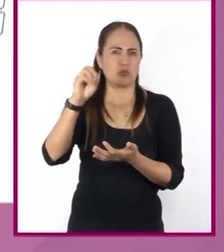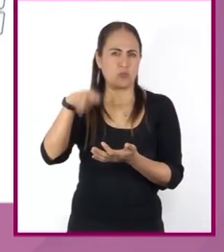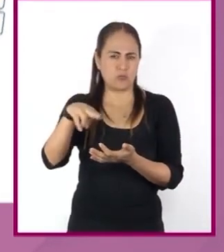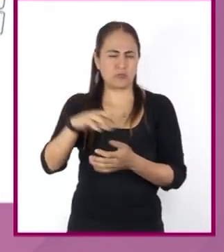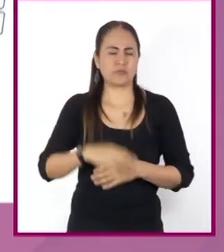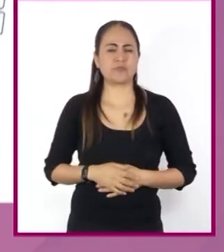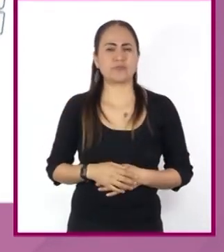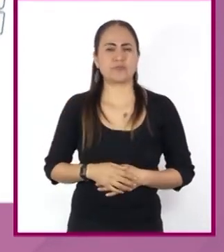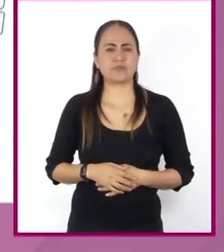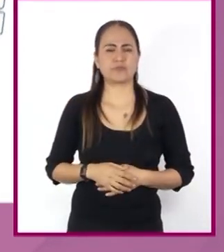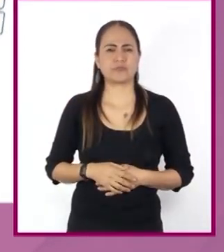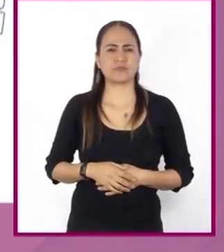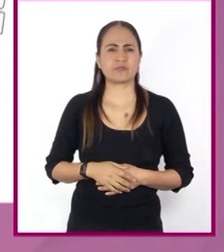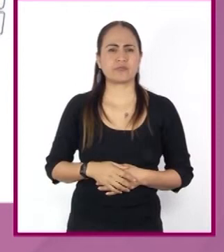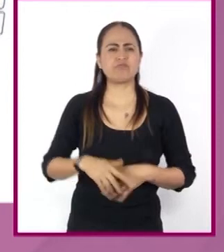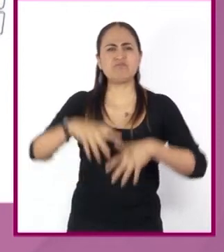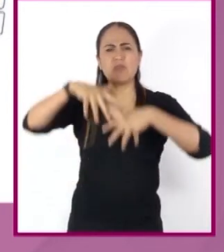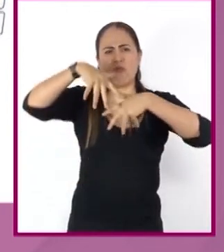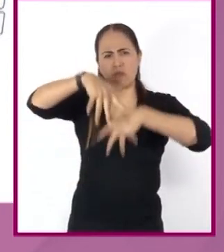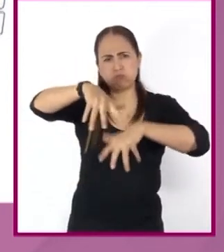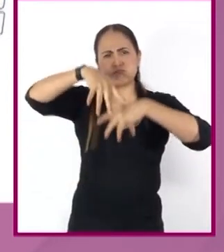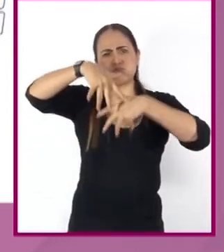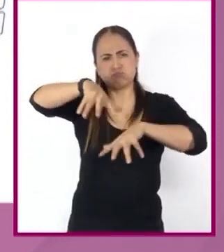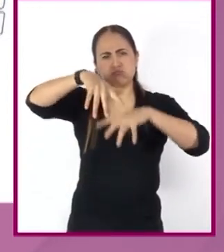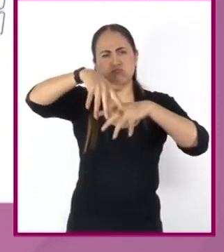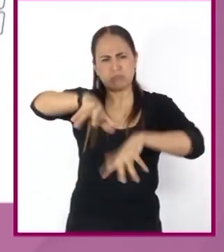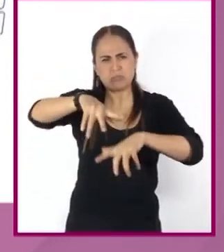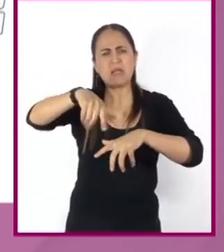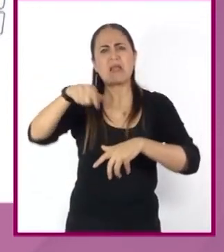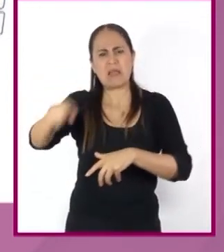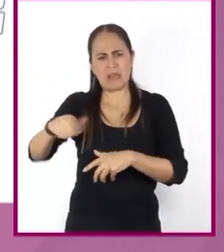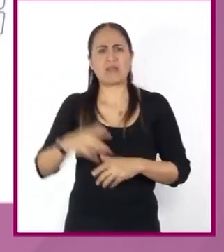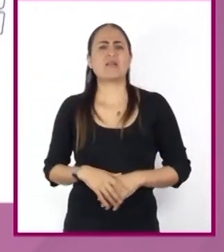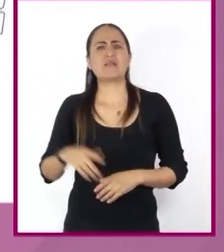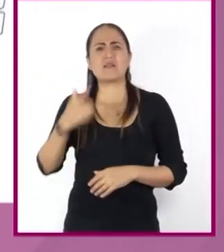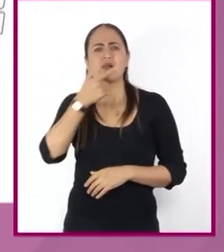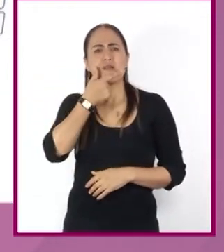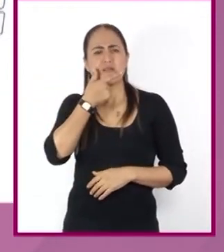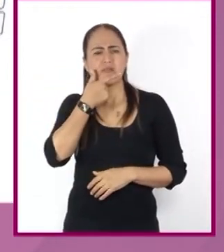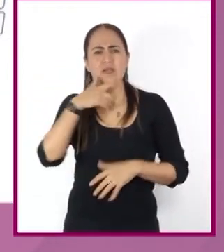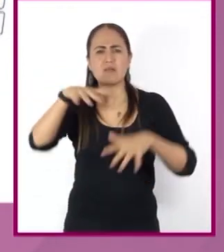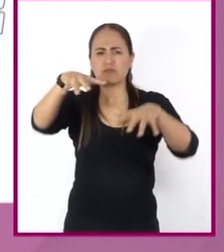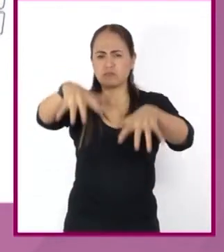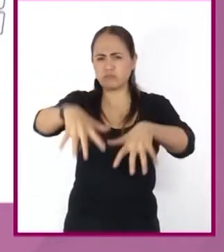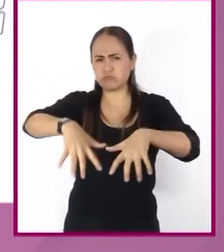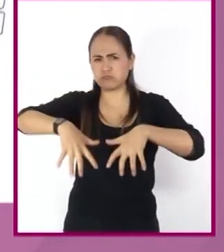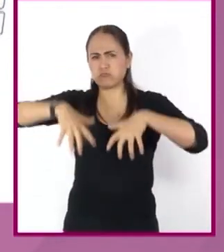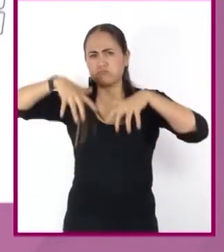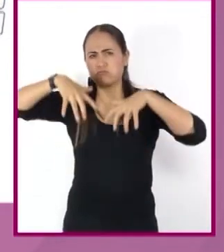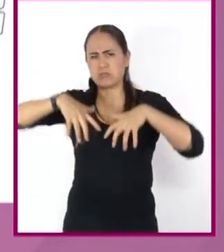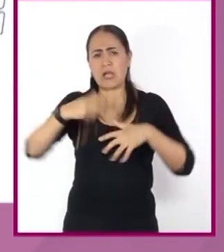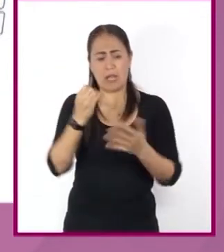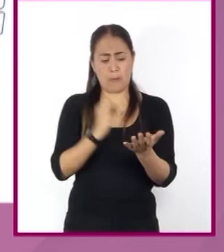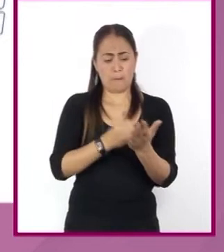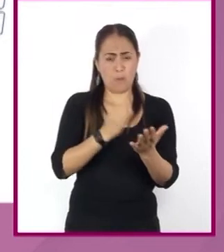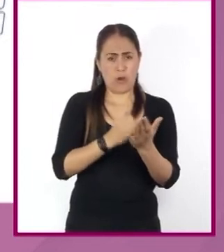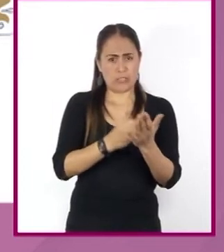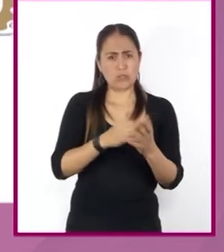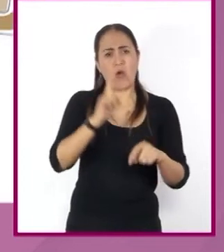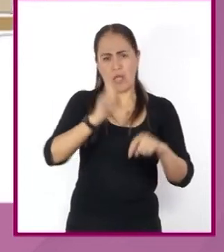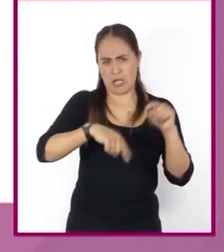Las protestas dieron resultados parciales. El Parlamento británico suspendió la mayor parte de los nuevos impuestos.